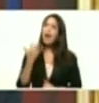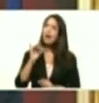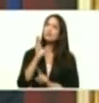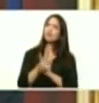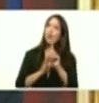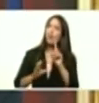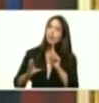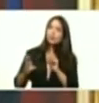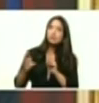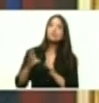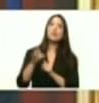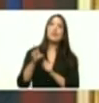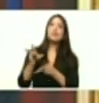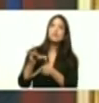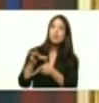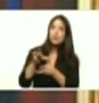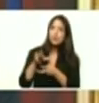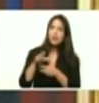tributaria.